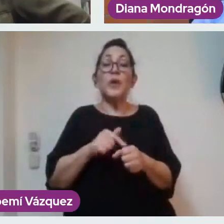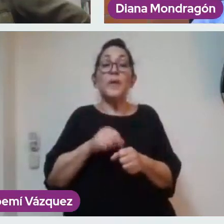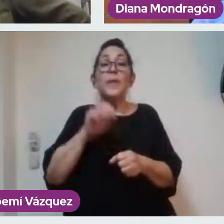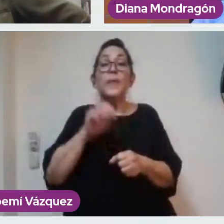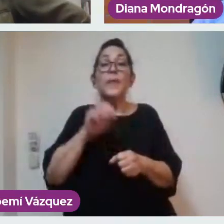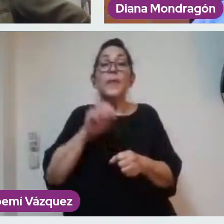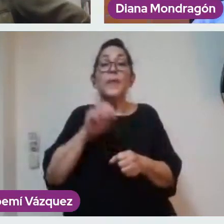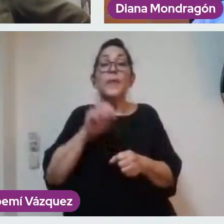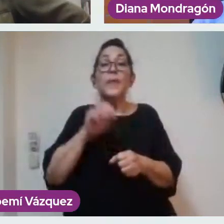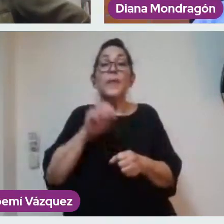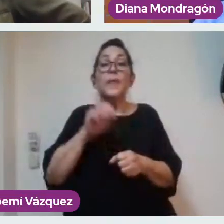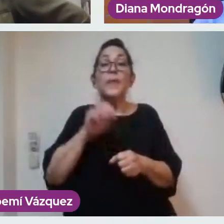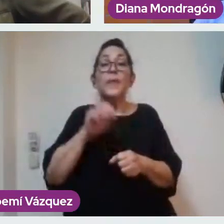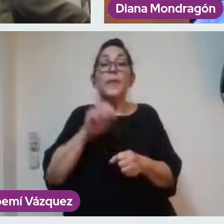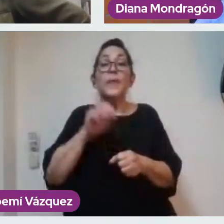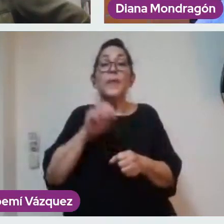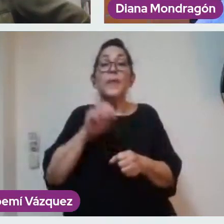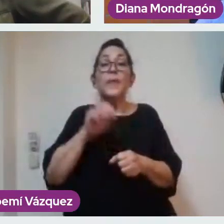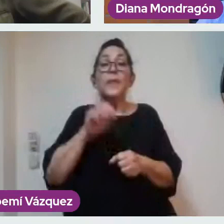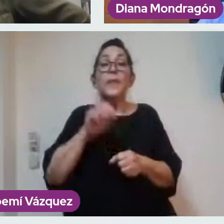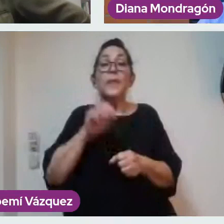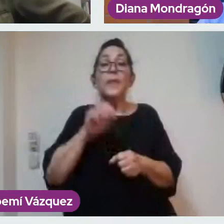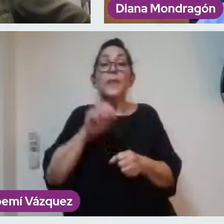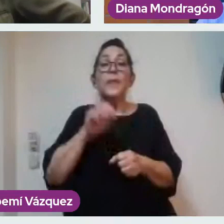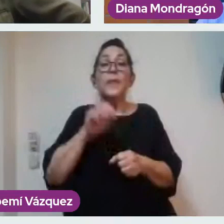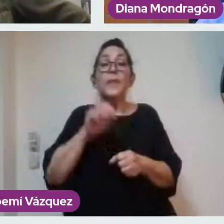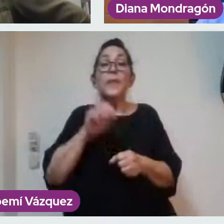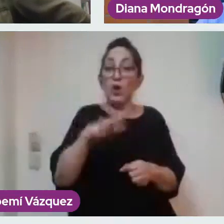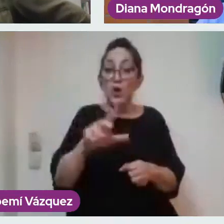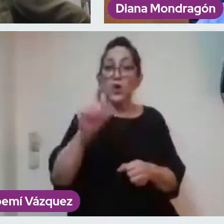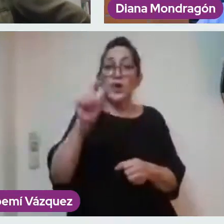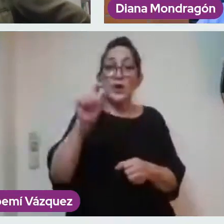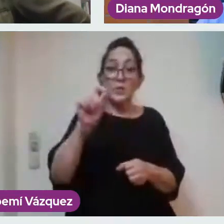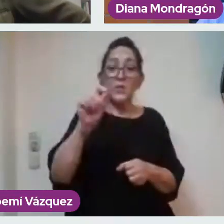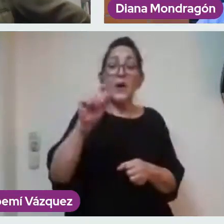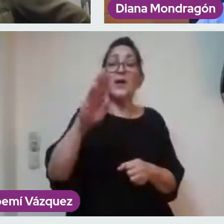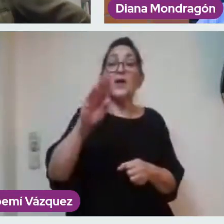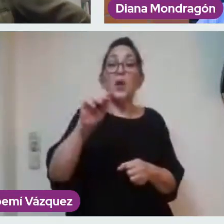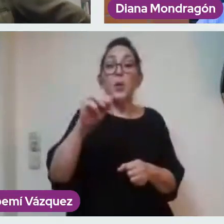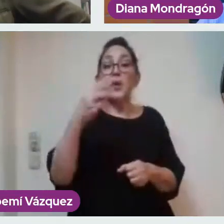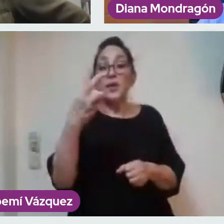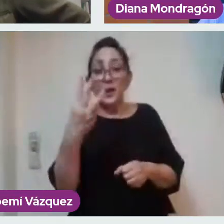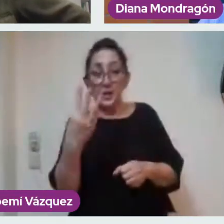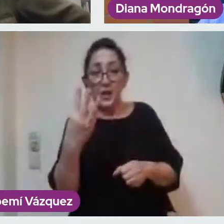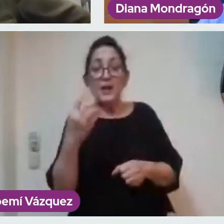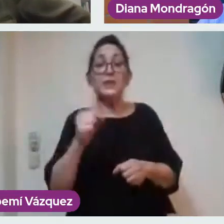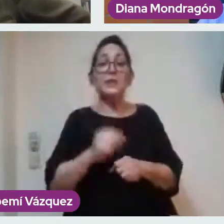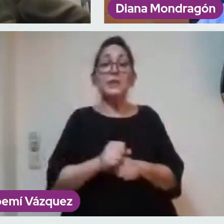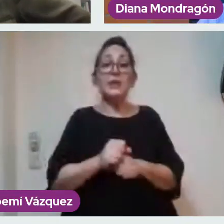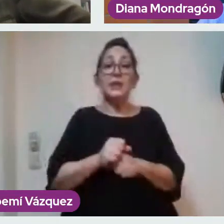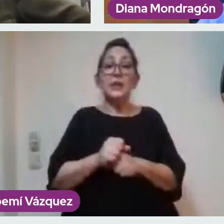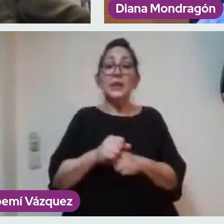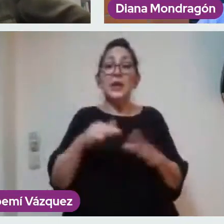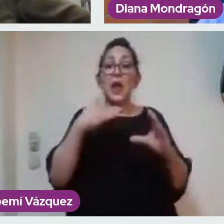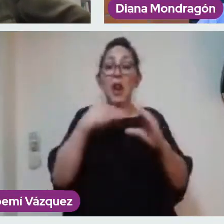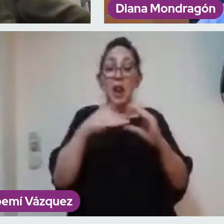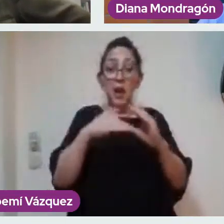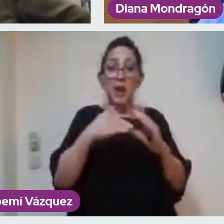55 35 10 20 43, así como su correo electrónico,